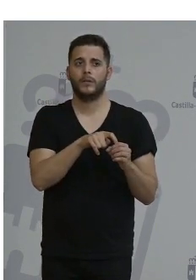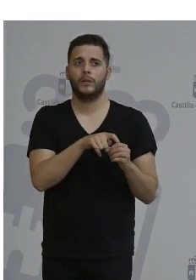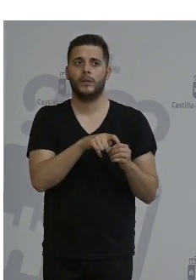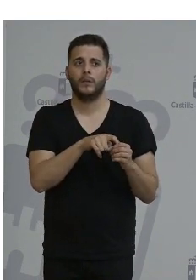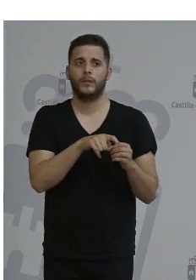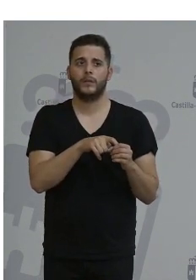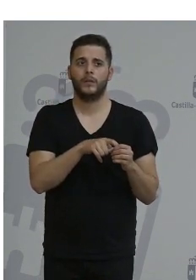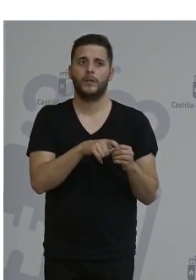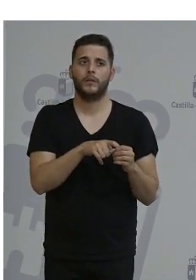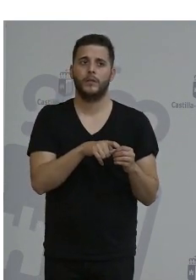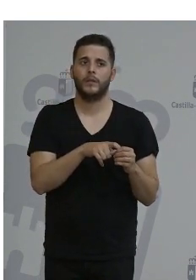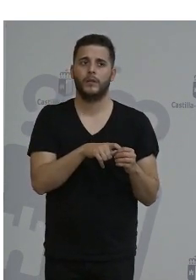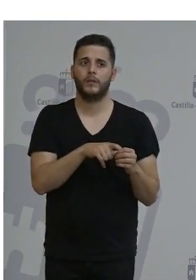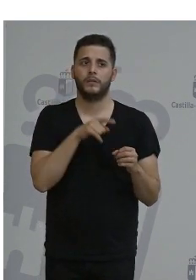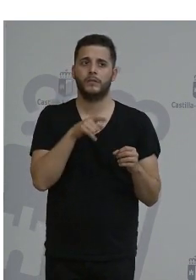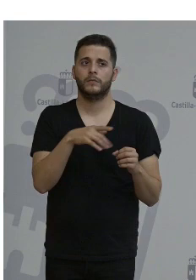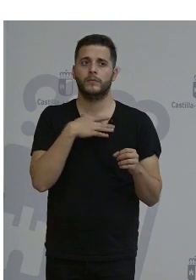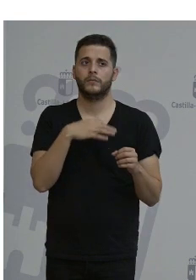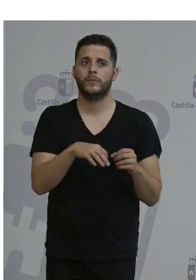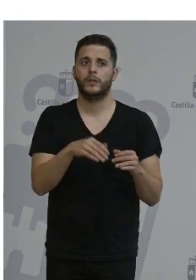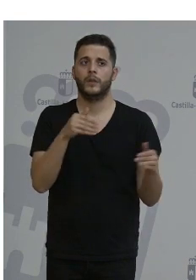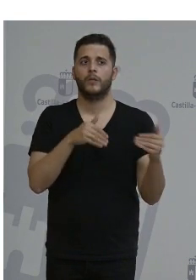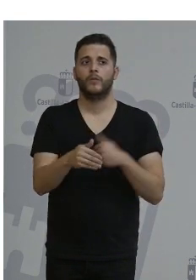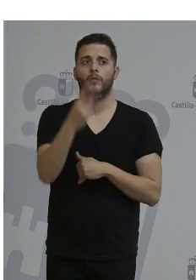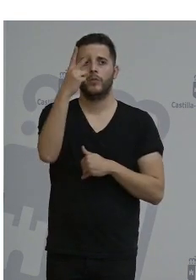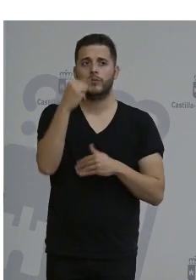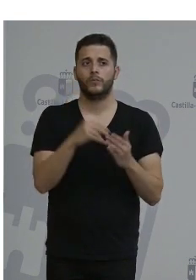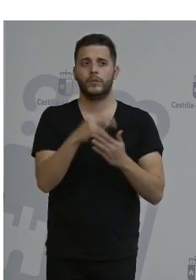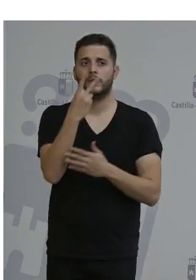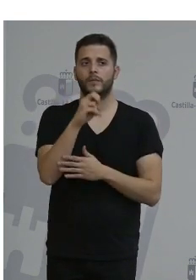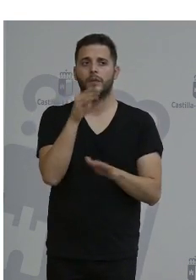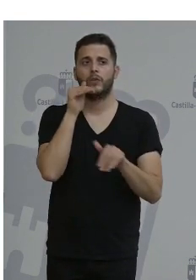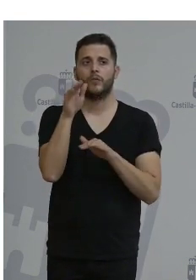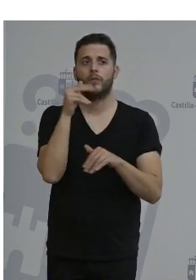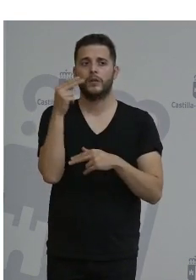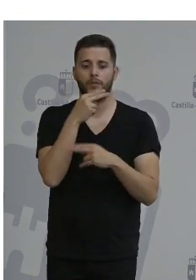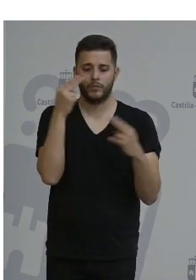¿Se va a poder convocar en el 2020, en la oferta de empleo público del 2020?